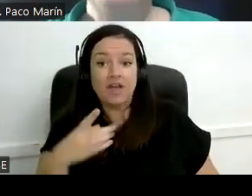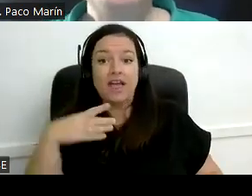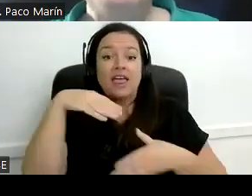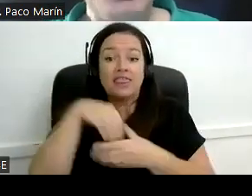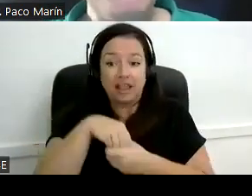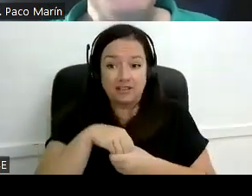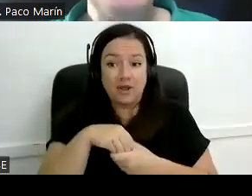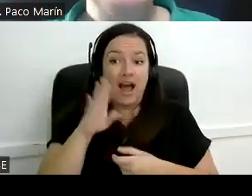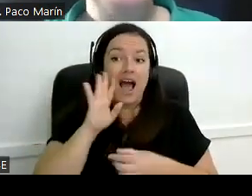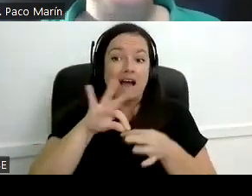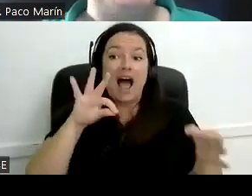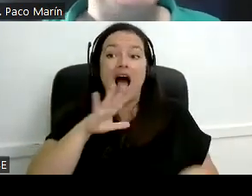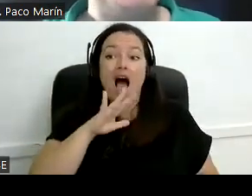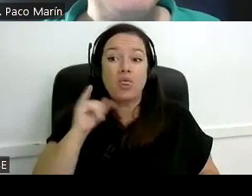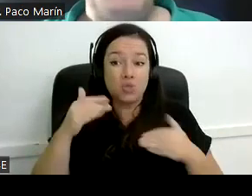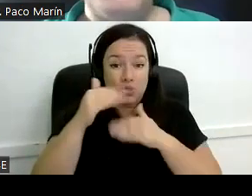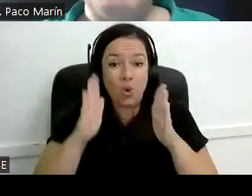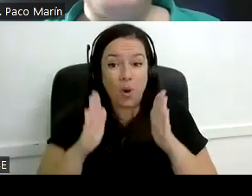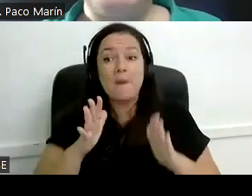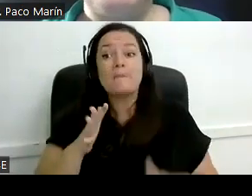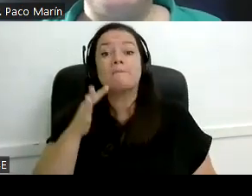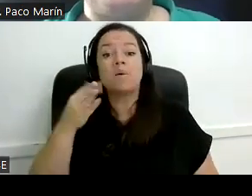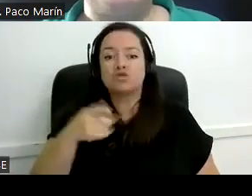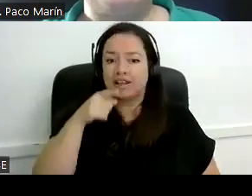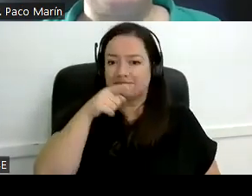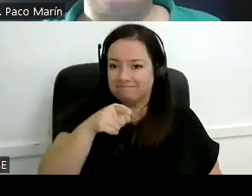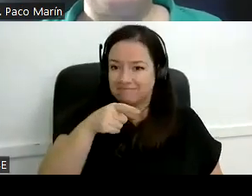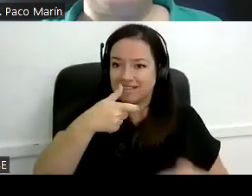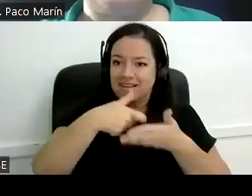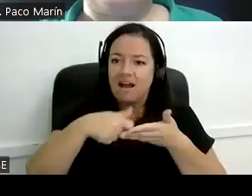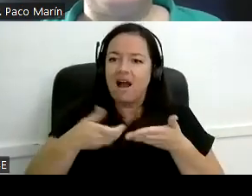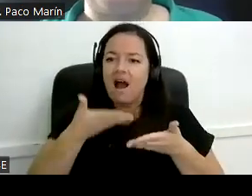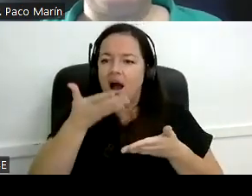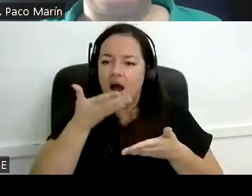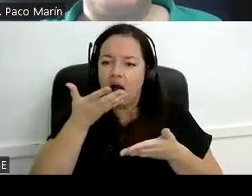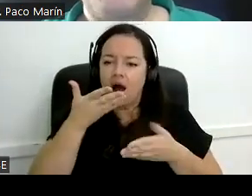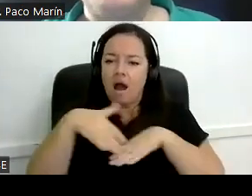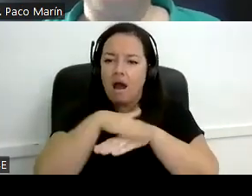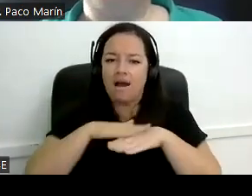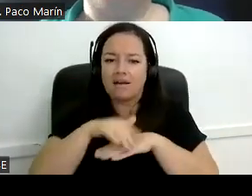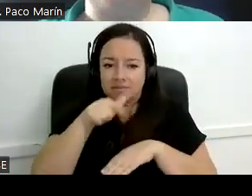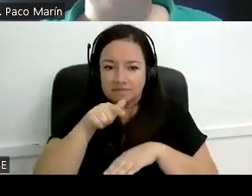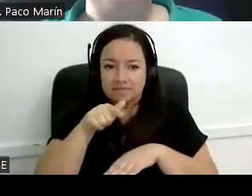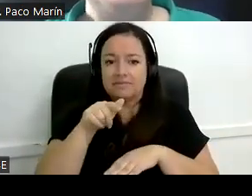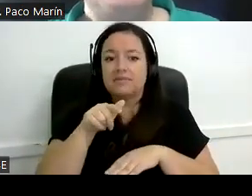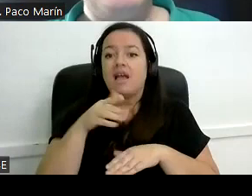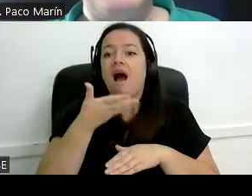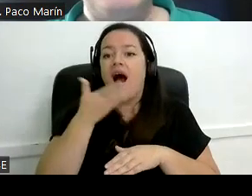Master, pero además nos puede venir bien, por ejemplo, la termoloción, el aloe vera